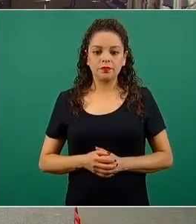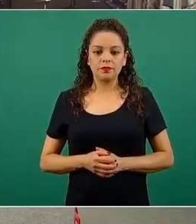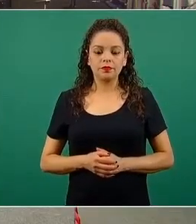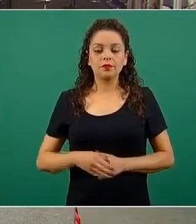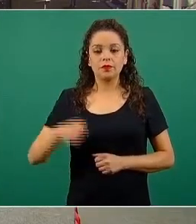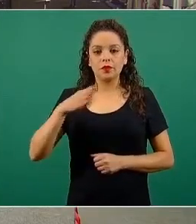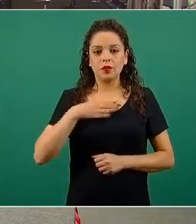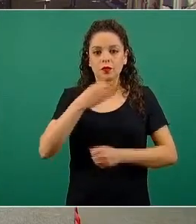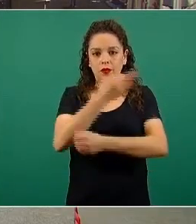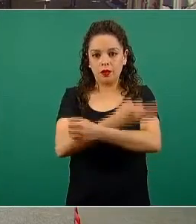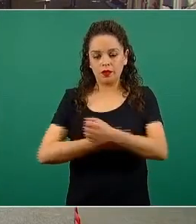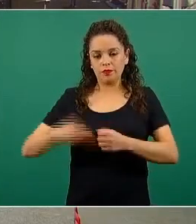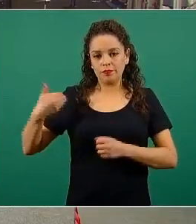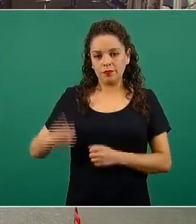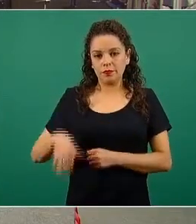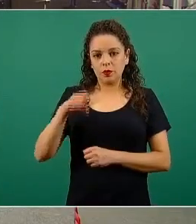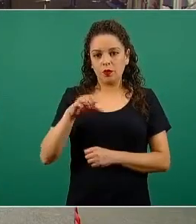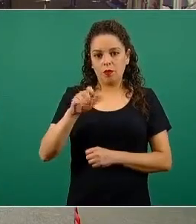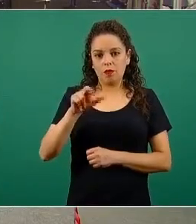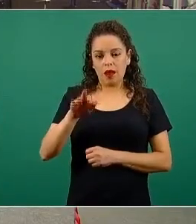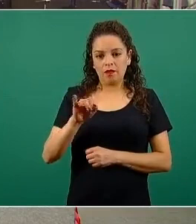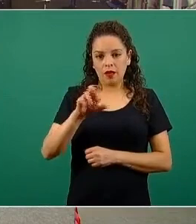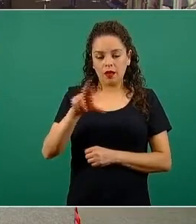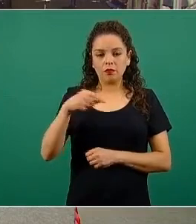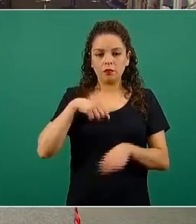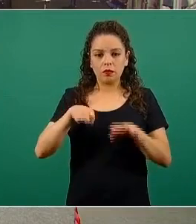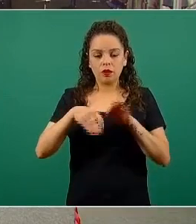Buenas tardes, Juan Omar Fierro de la revista Proceso.